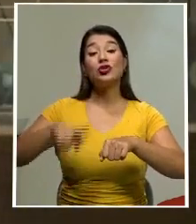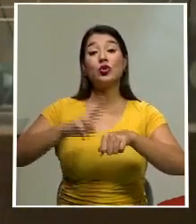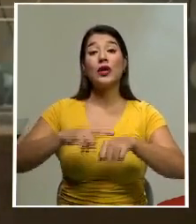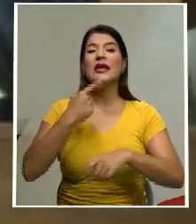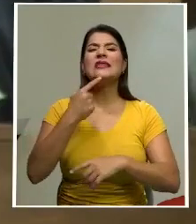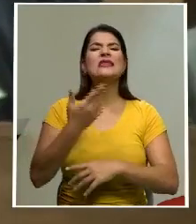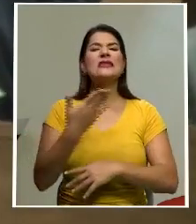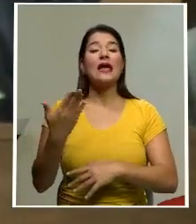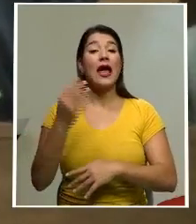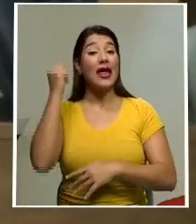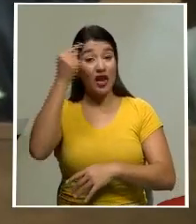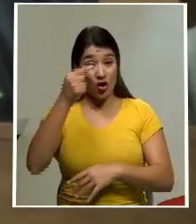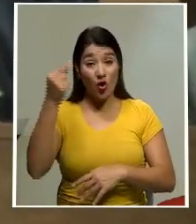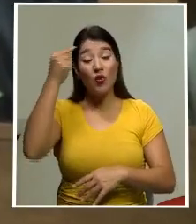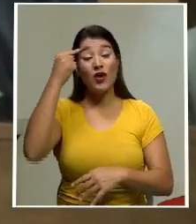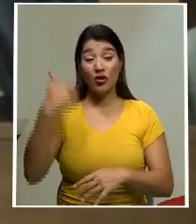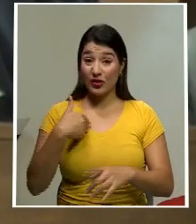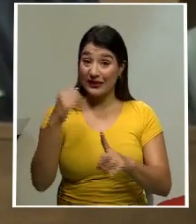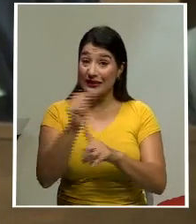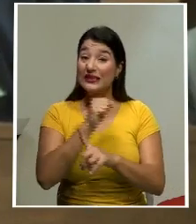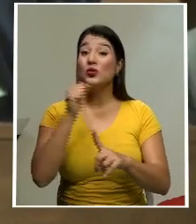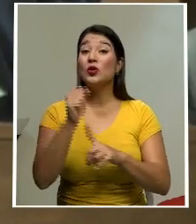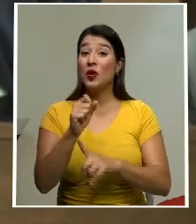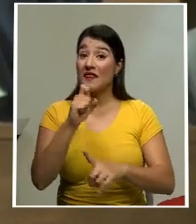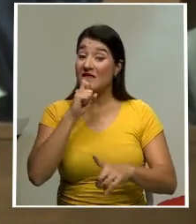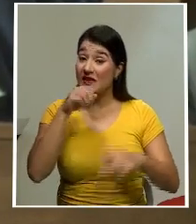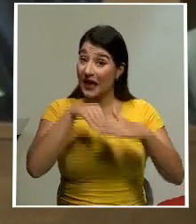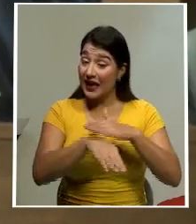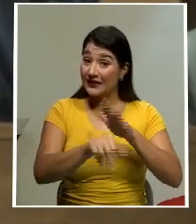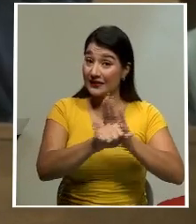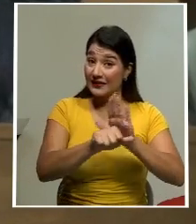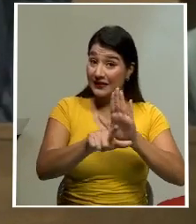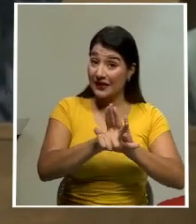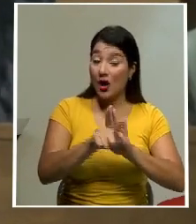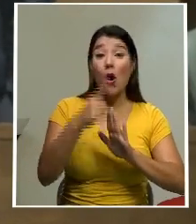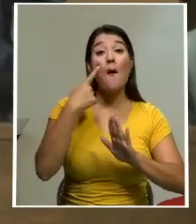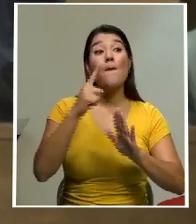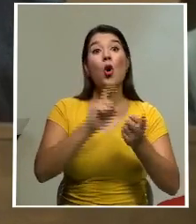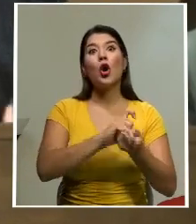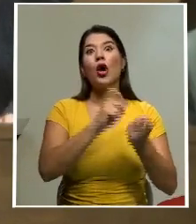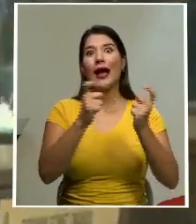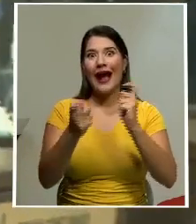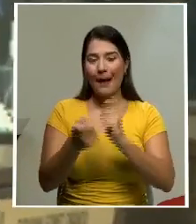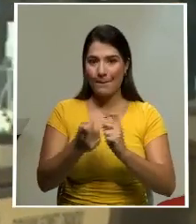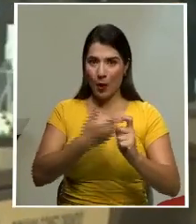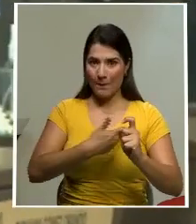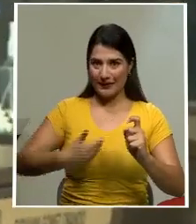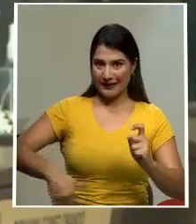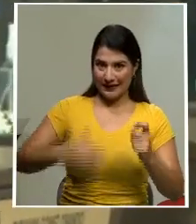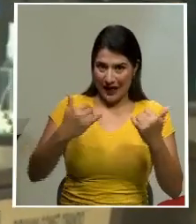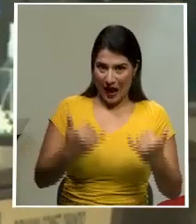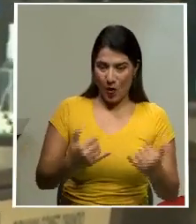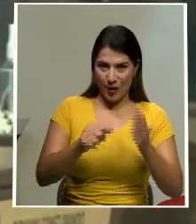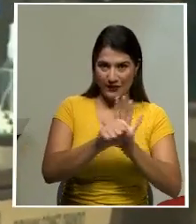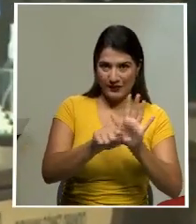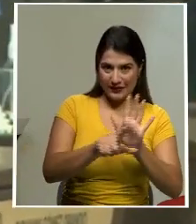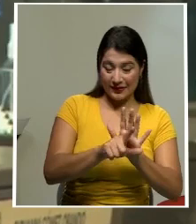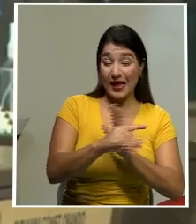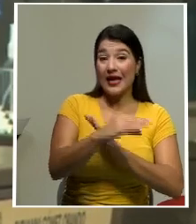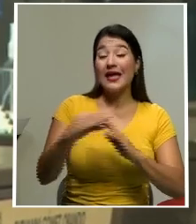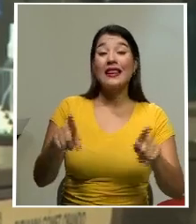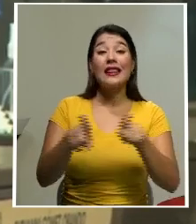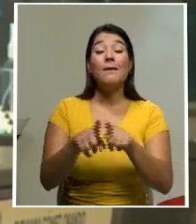un panorama complicado en la Asamblea Legislativa tras el cambio de timón en el Congreso y, por supuesto, con lo que es